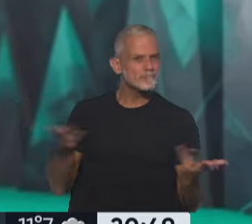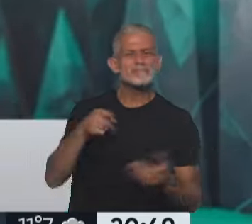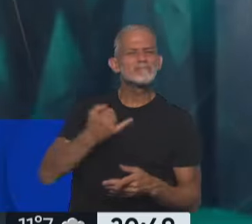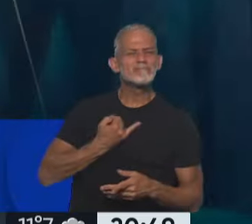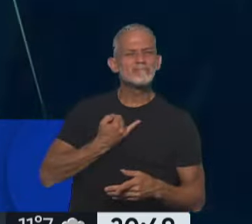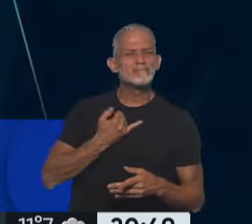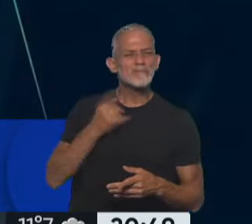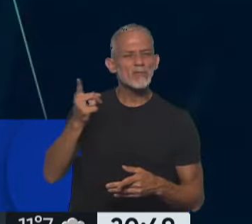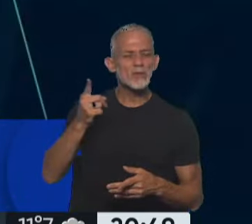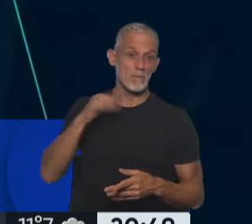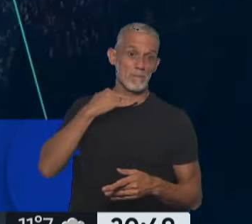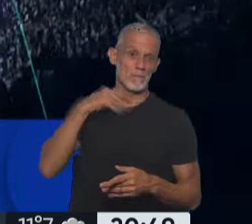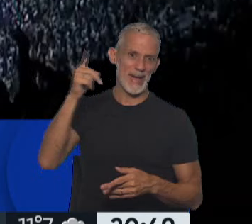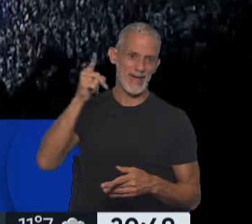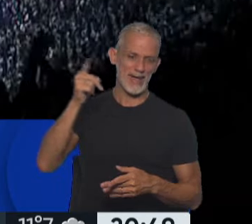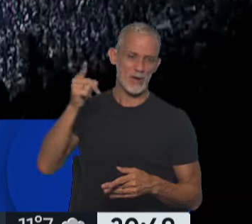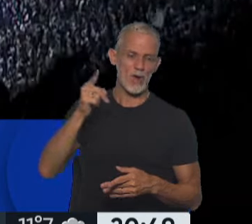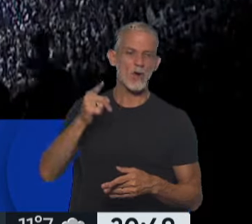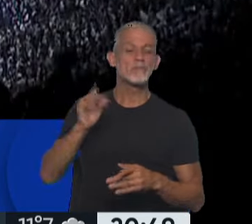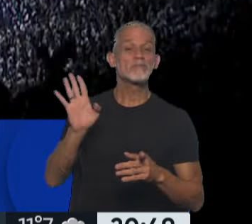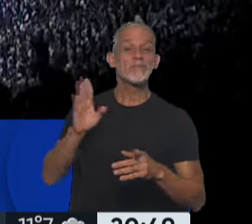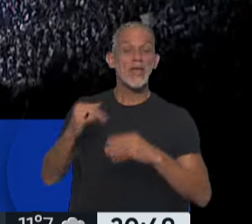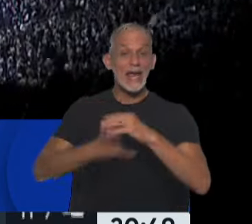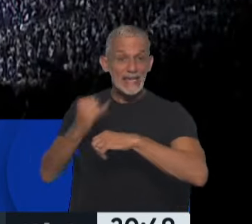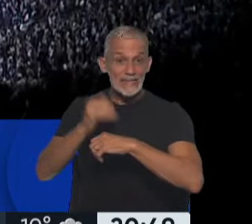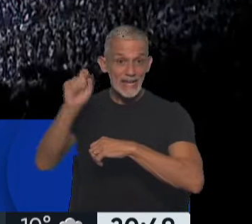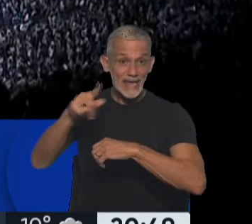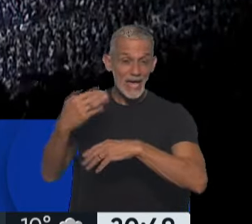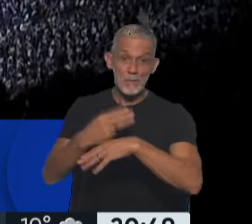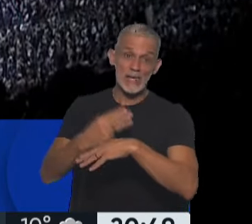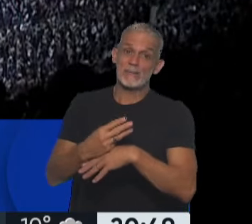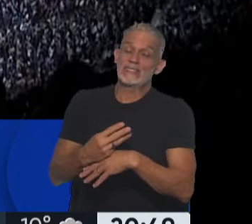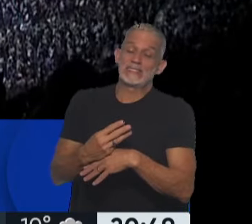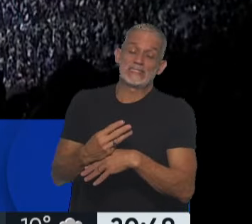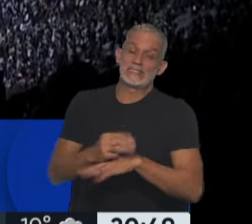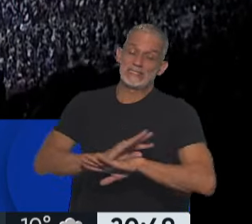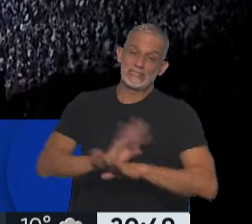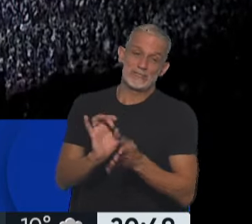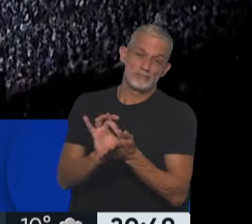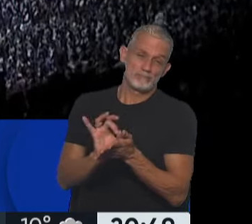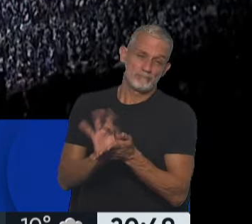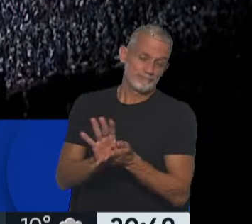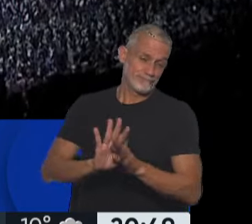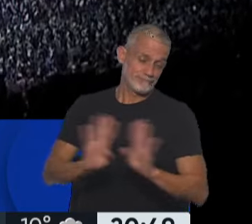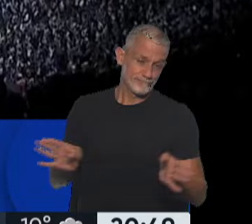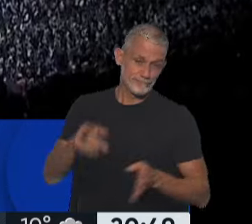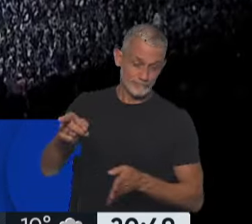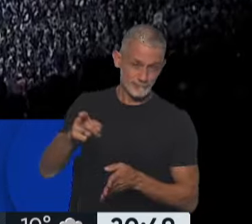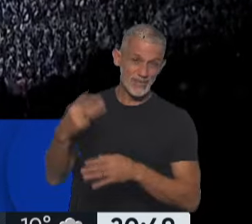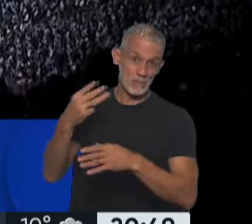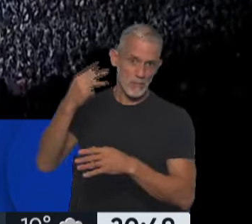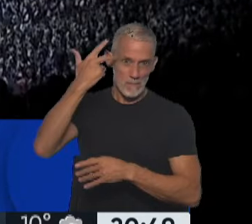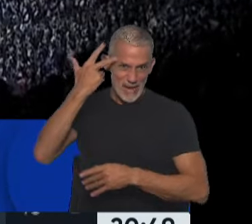vamos a México, porque el Inter de Miami lamentablemente quedó eliminado. El equipo de